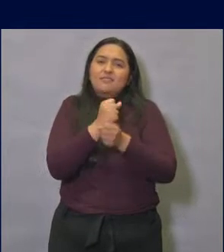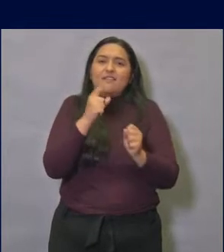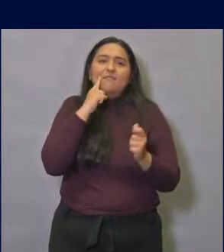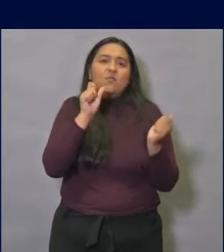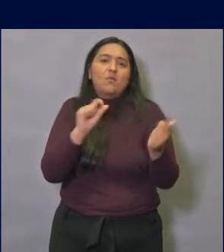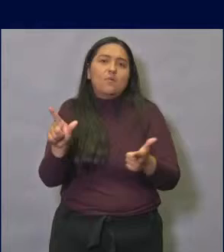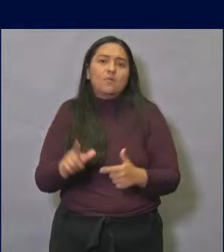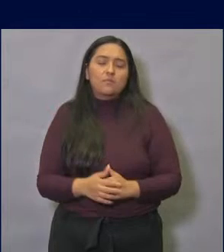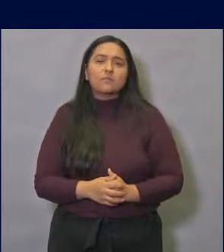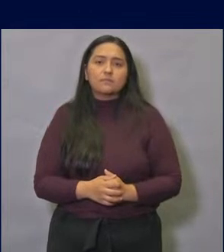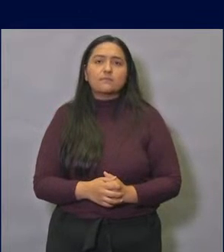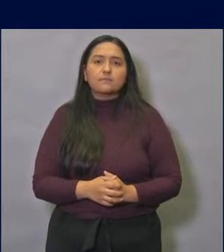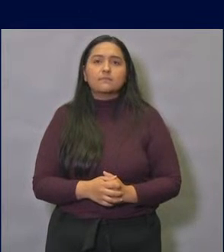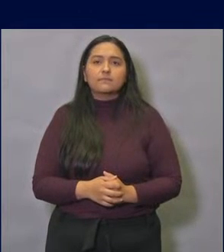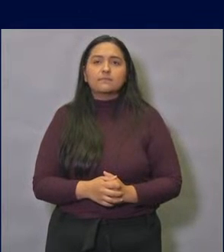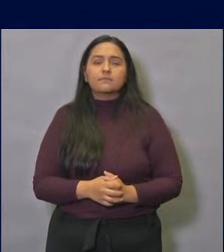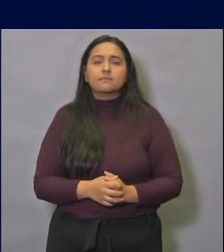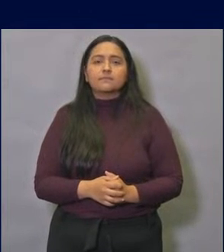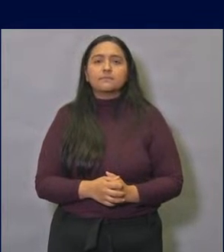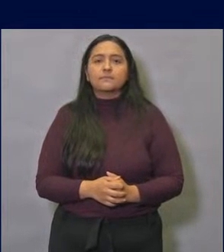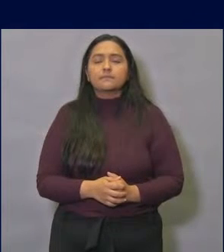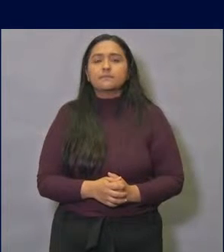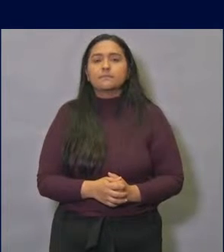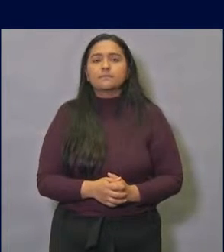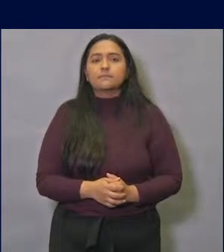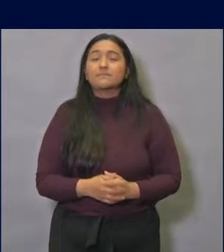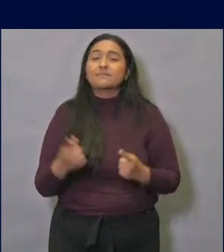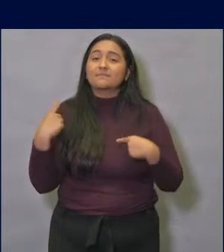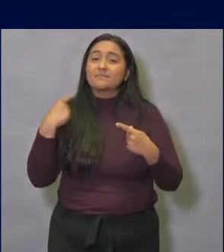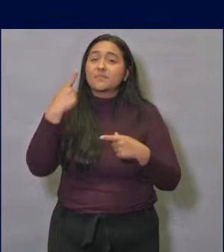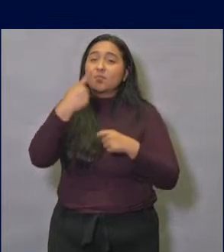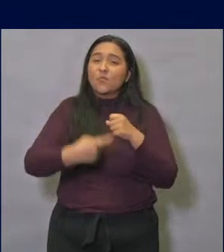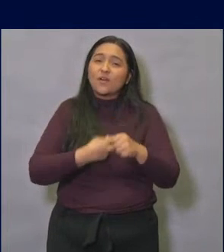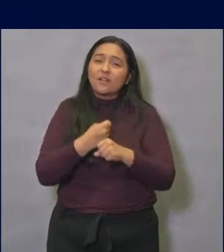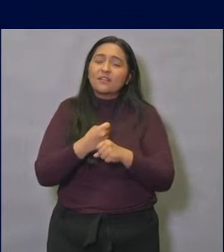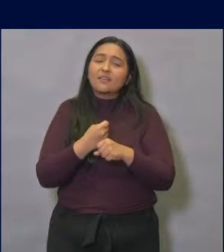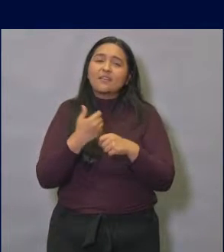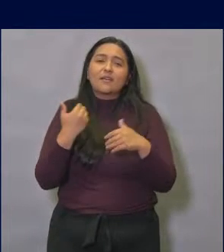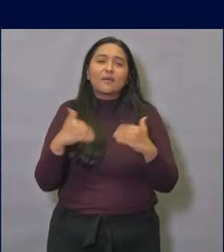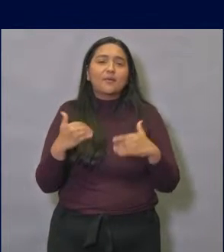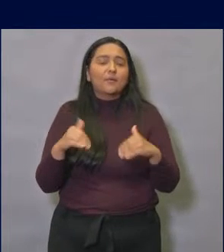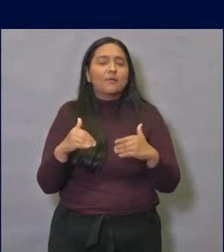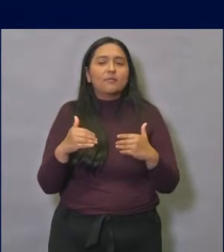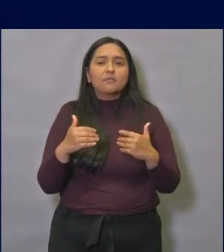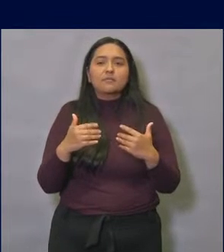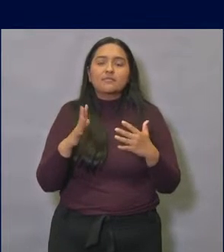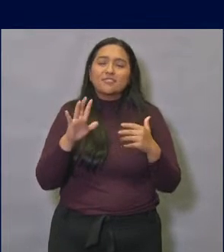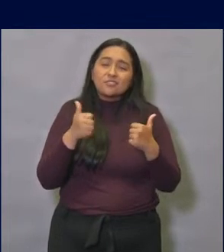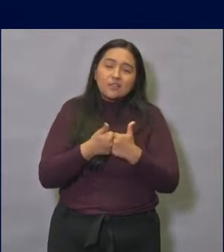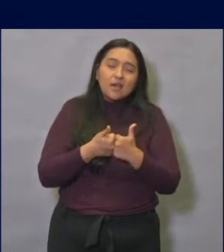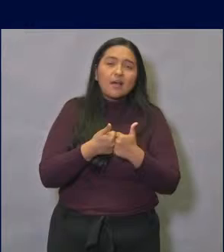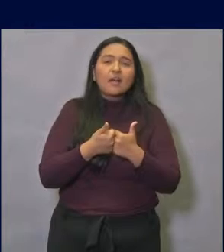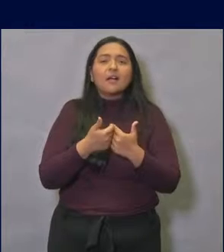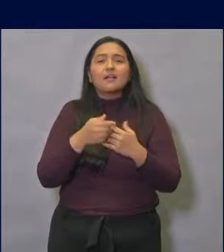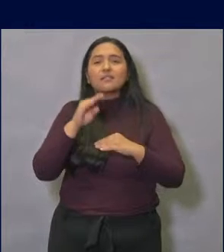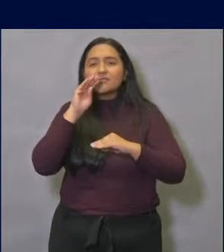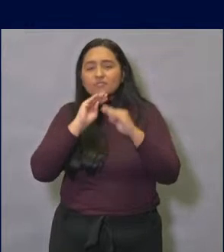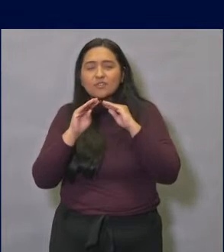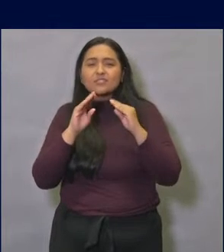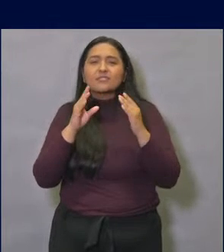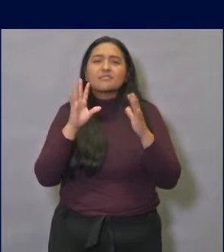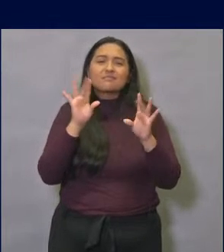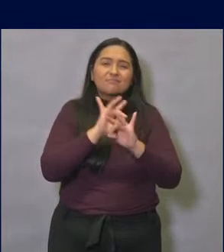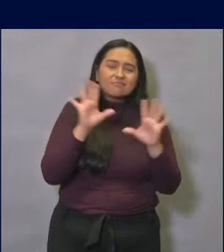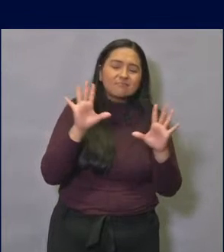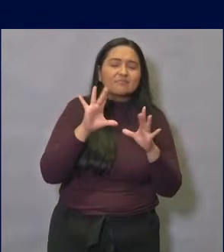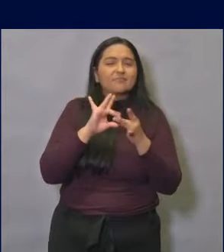vacunados. Si bien ha sido un año aterrador, lleno de incógnitas sobre este nuevo